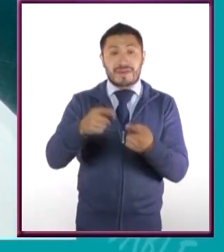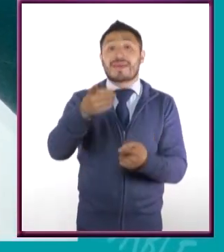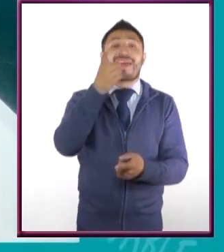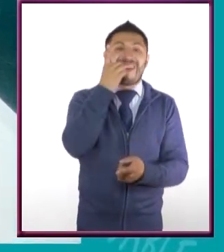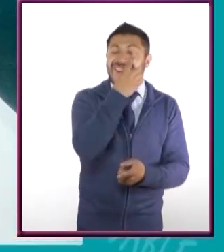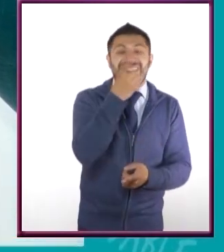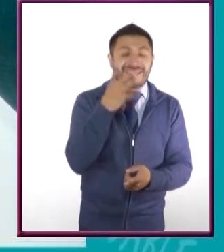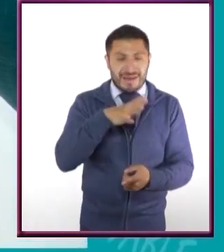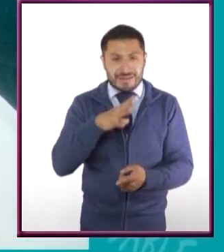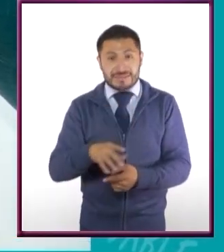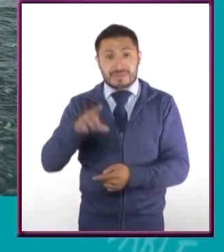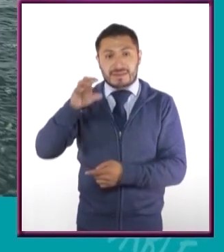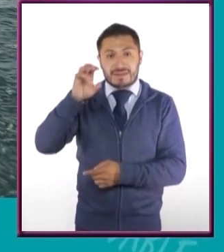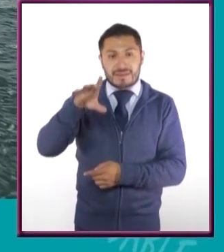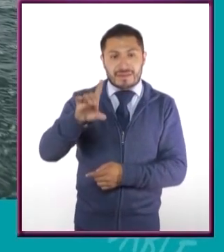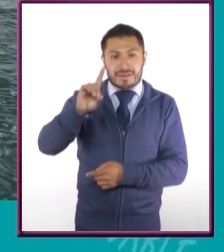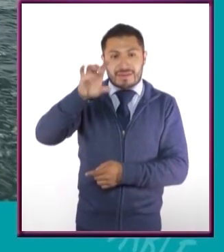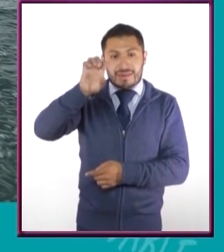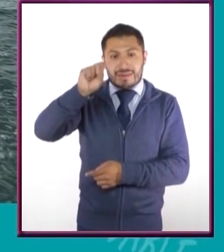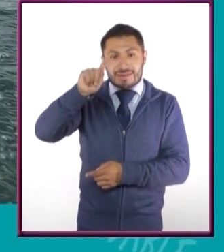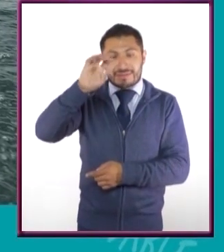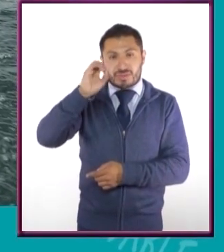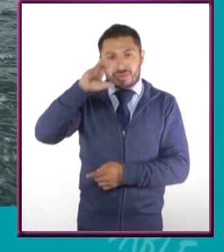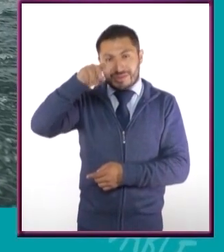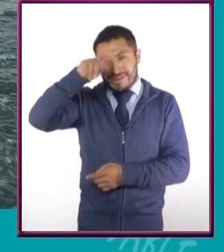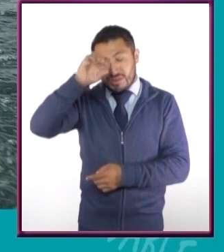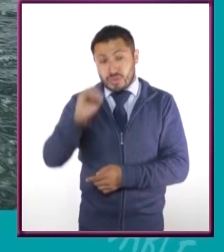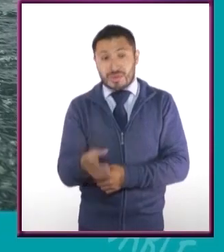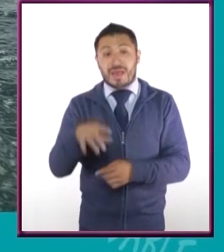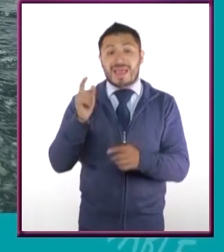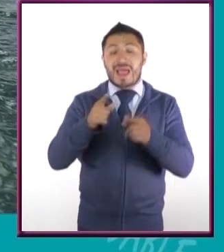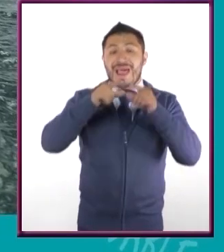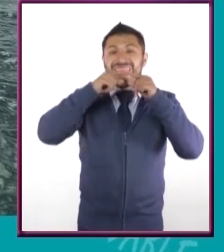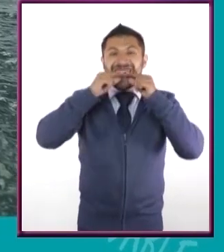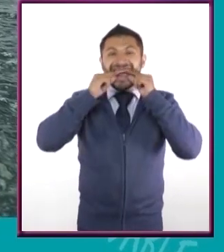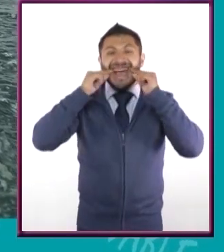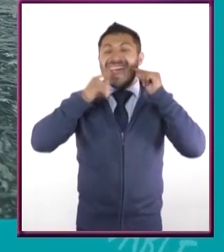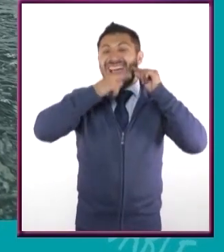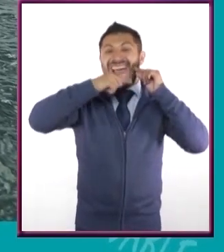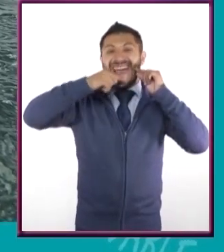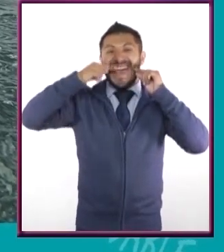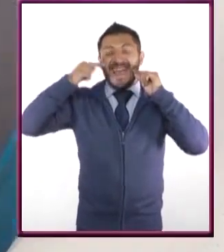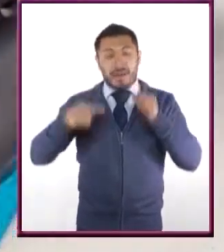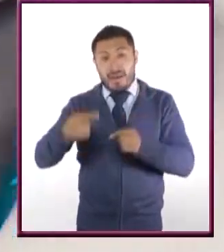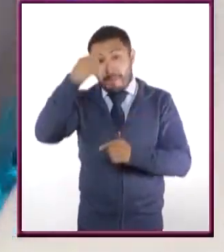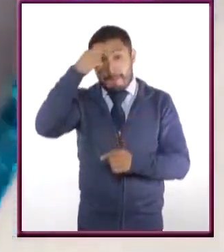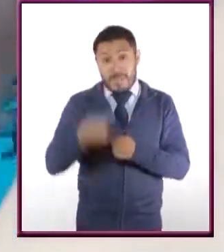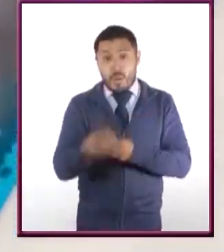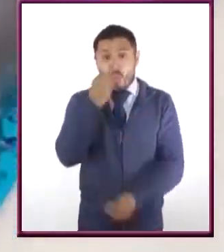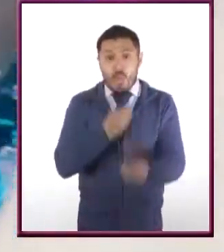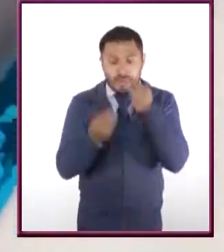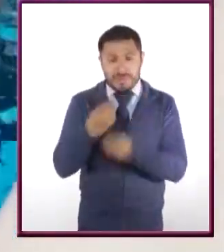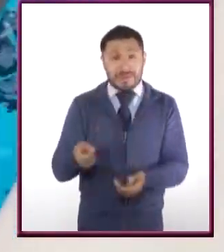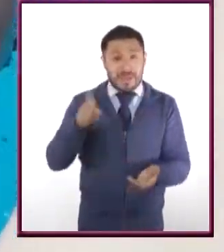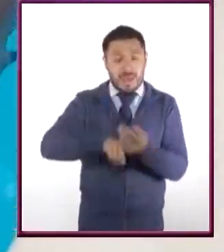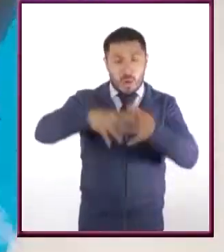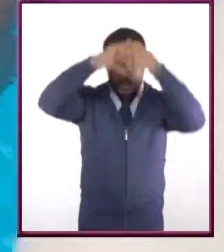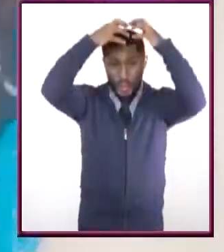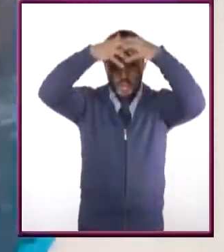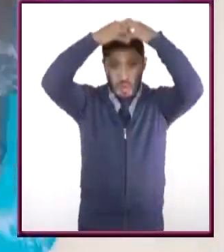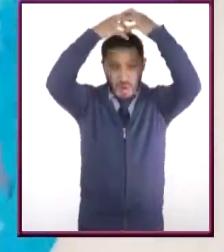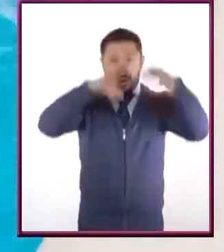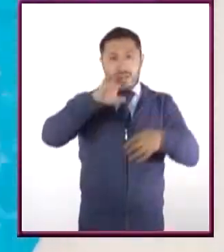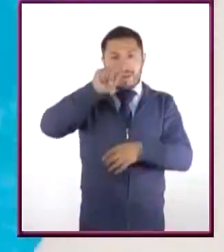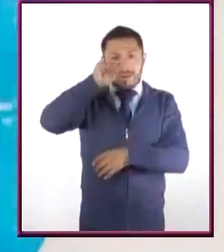misticetos, que en su lugar tienen largos filamentos o barbas y que usan para alimentarse. El cerebro de los cetáceos es